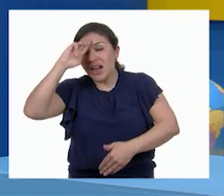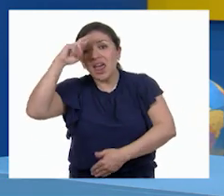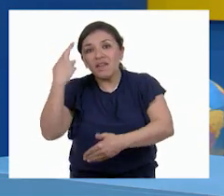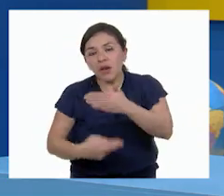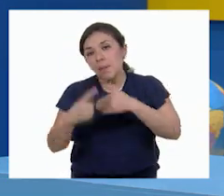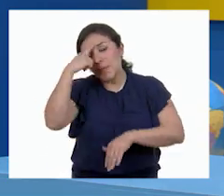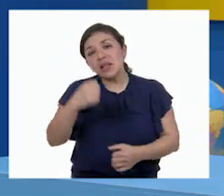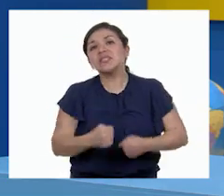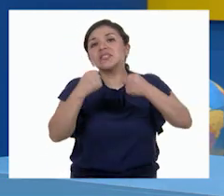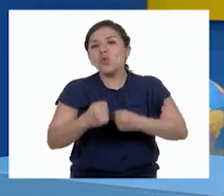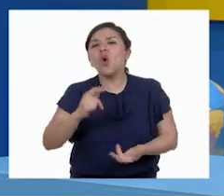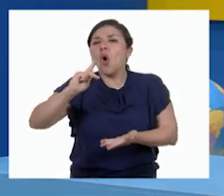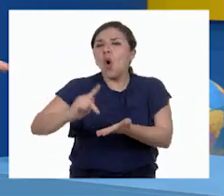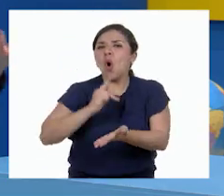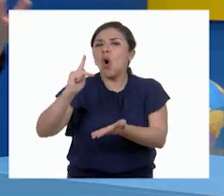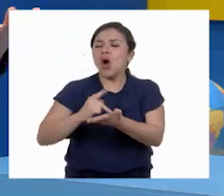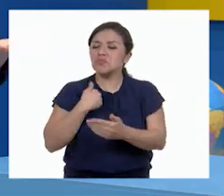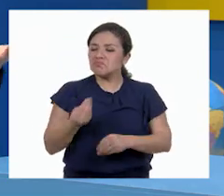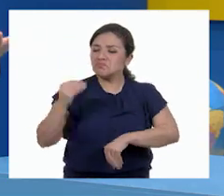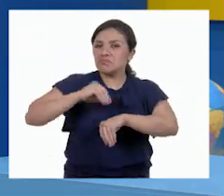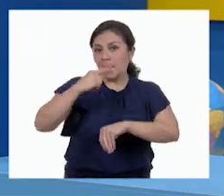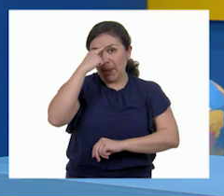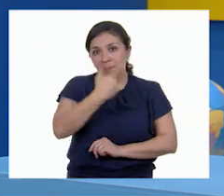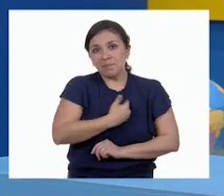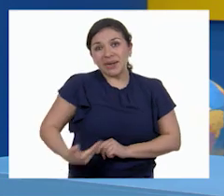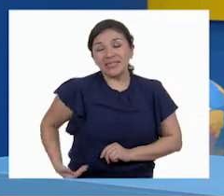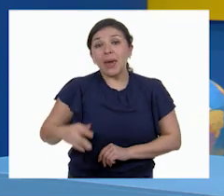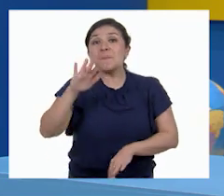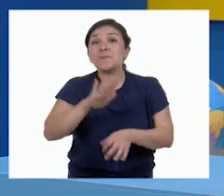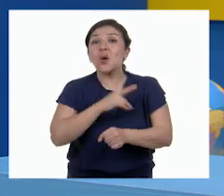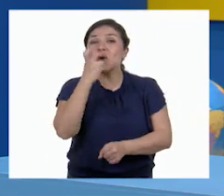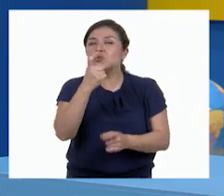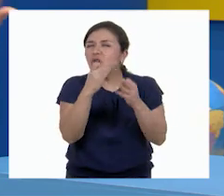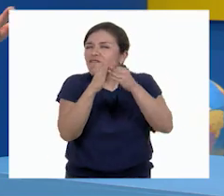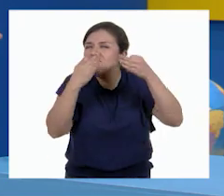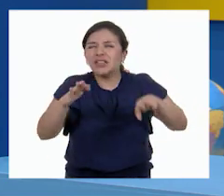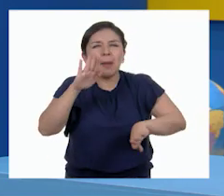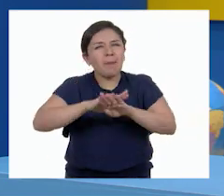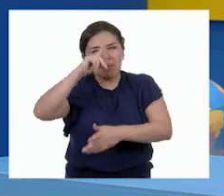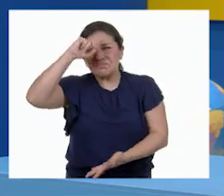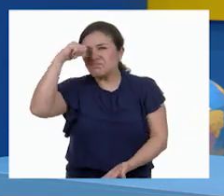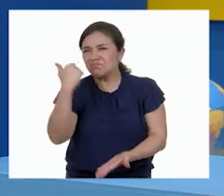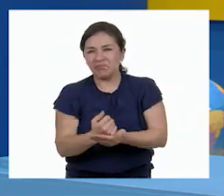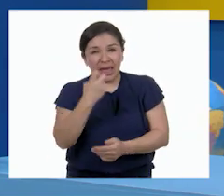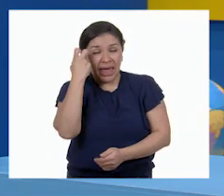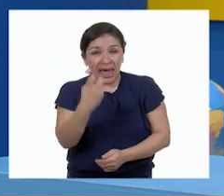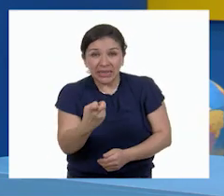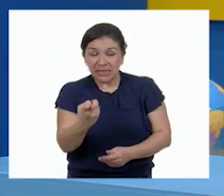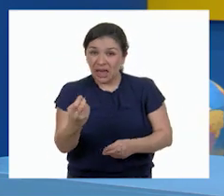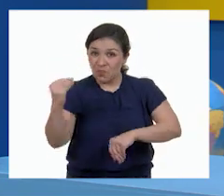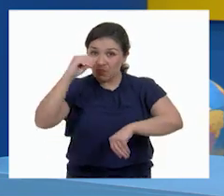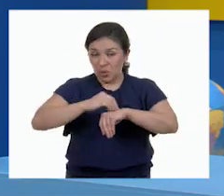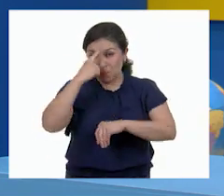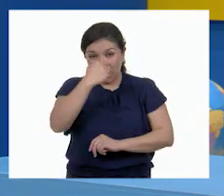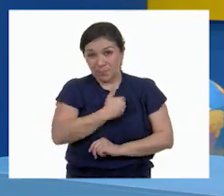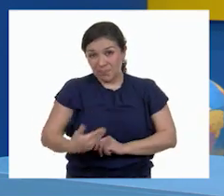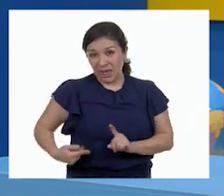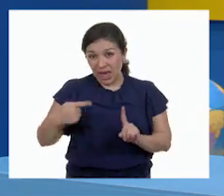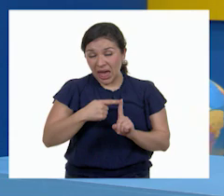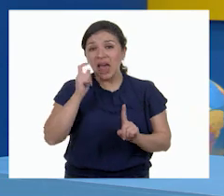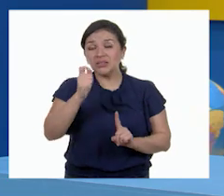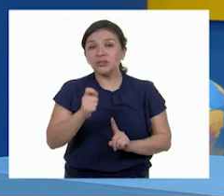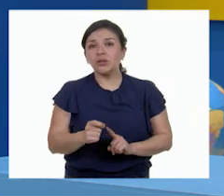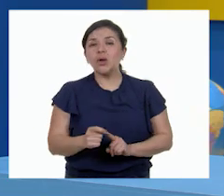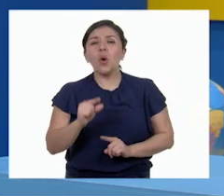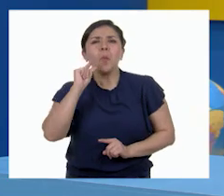y asegurar su reelección. Es por esto que una de las frases icónicas, representativas del porfiriato era